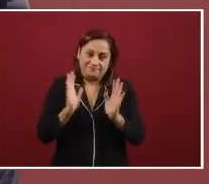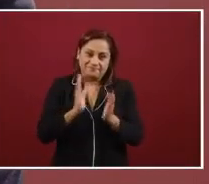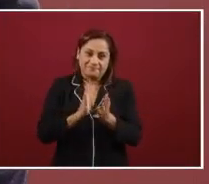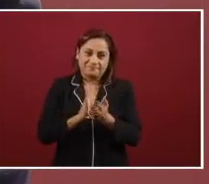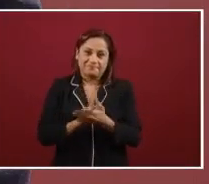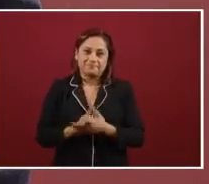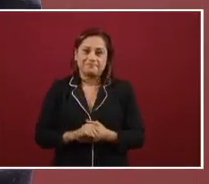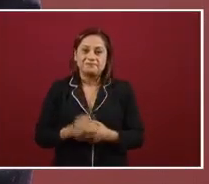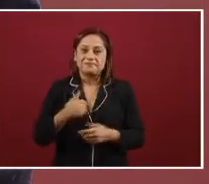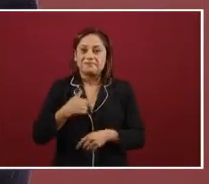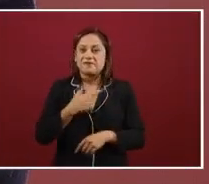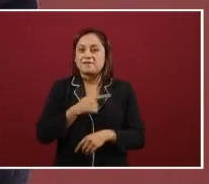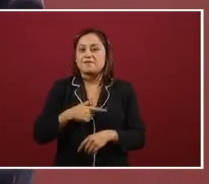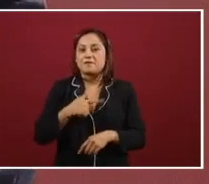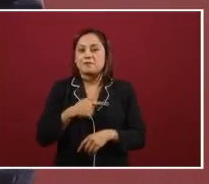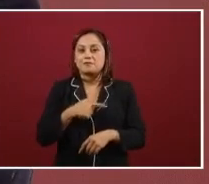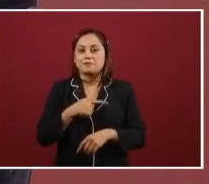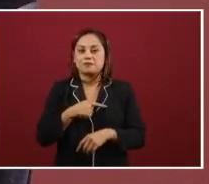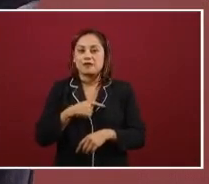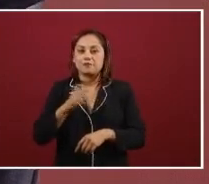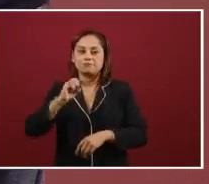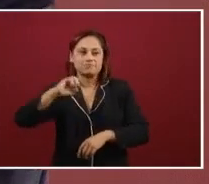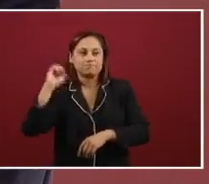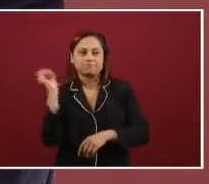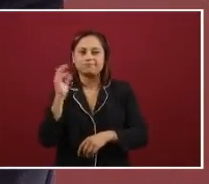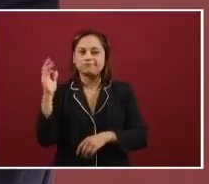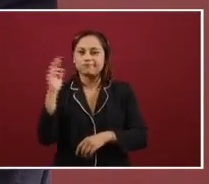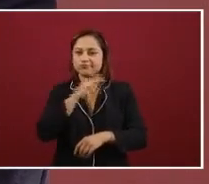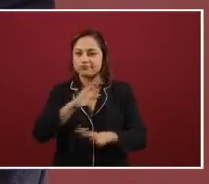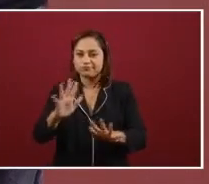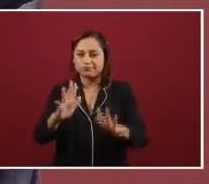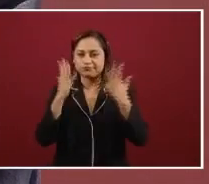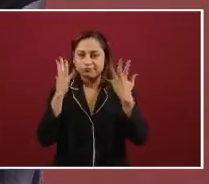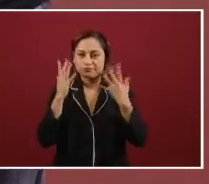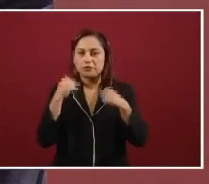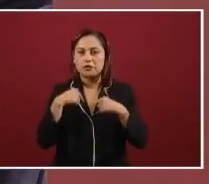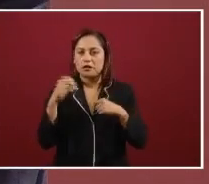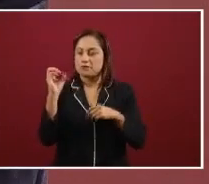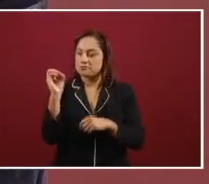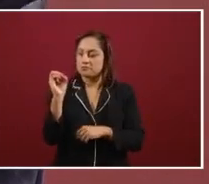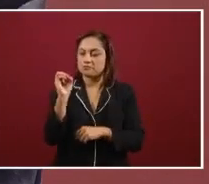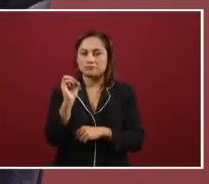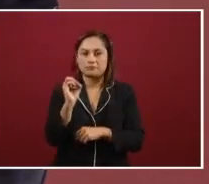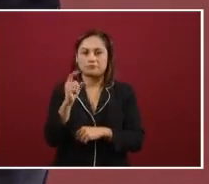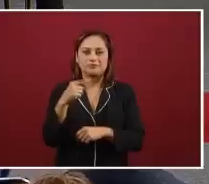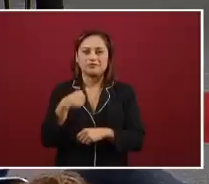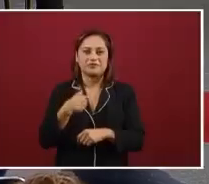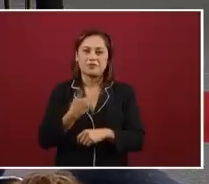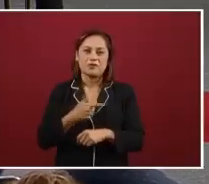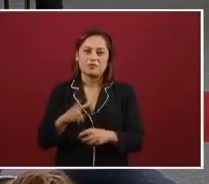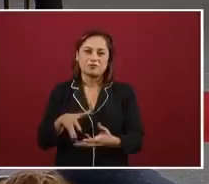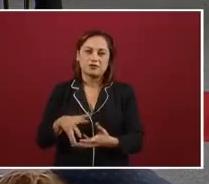la pelota rápida, o sea, y pequeña, no la pelotona